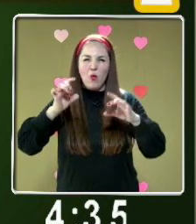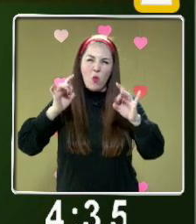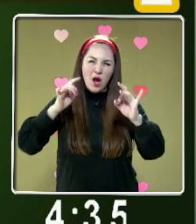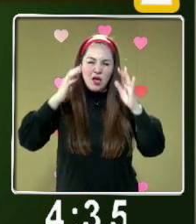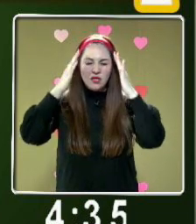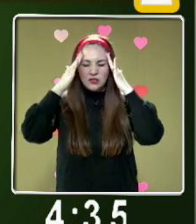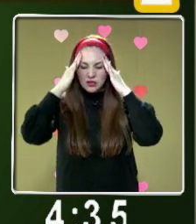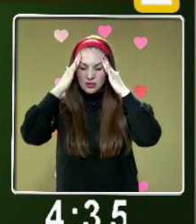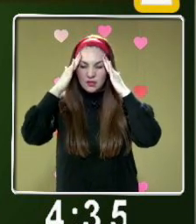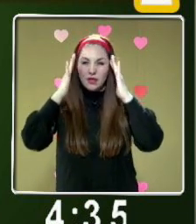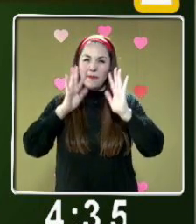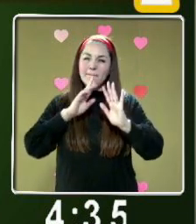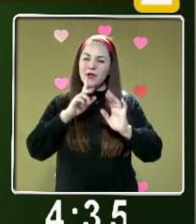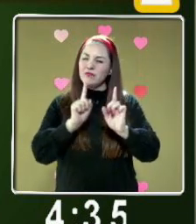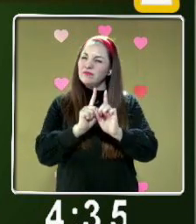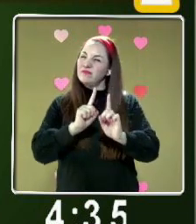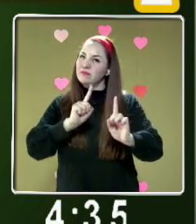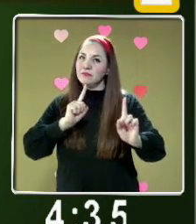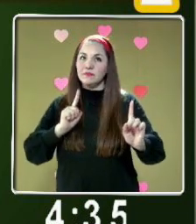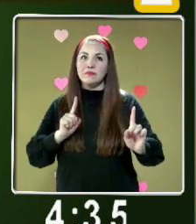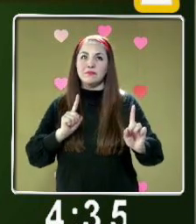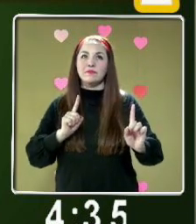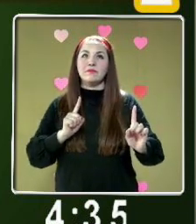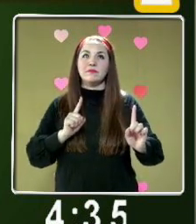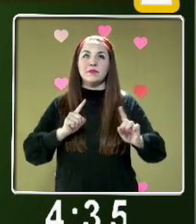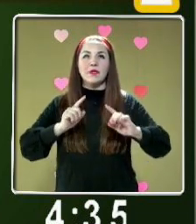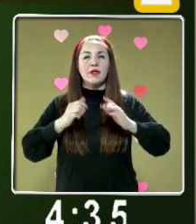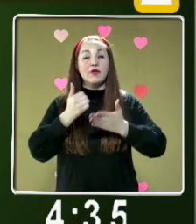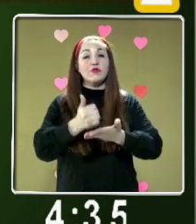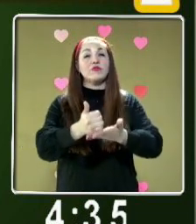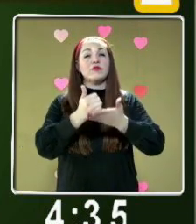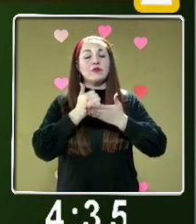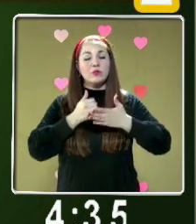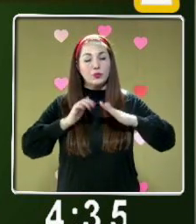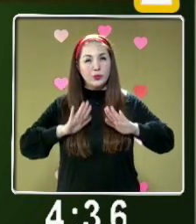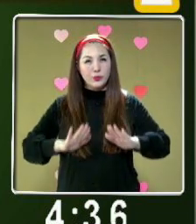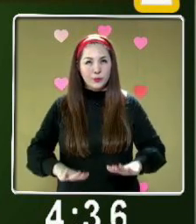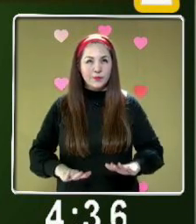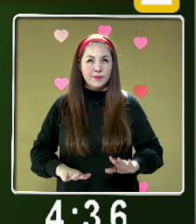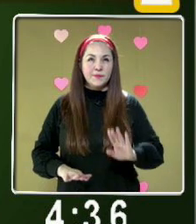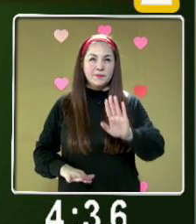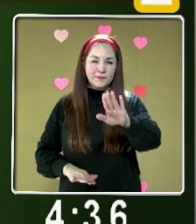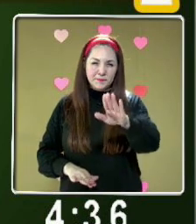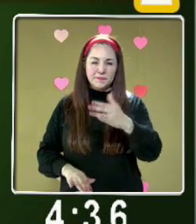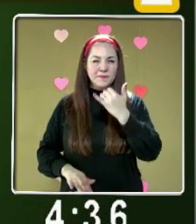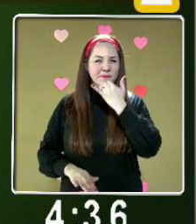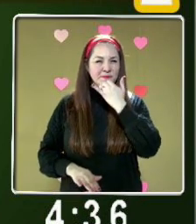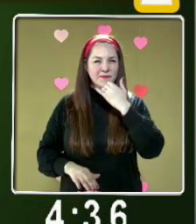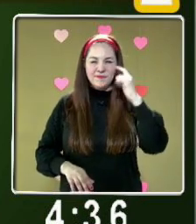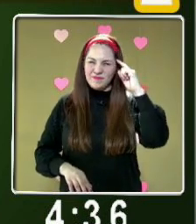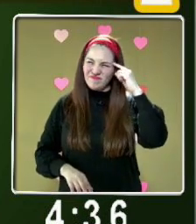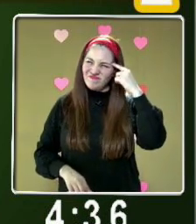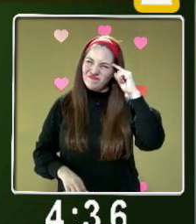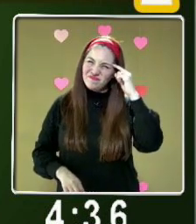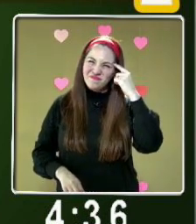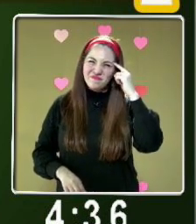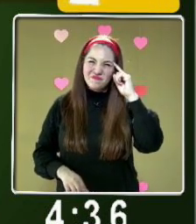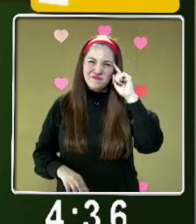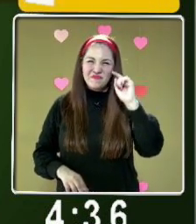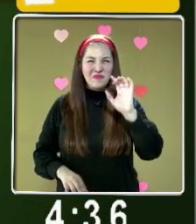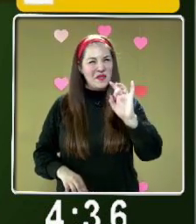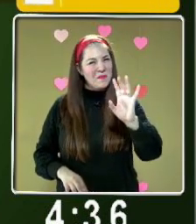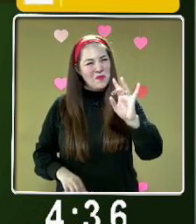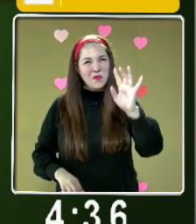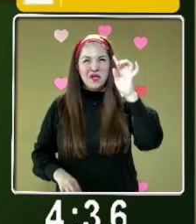cabeza, establece alguno de estos métodos de balance. Uh-huh. Pide tiempo. Mira, ¿sabes qué? Estoy enojándome, ya me está doliendo